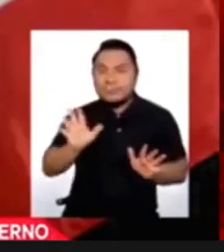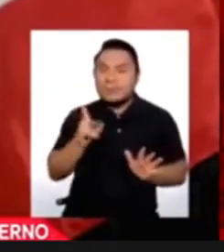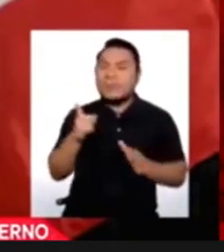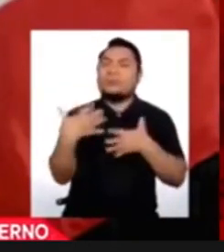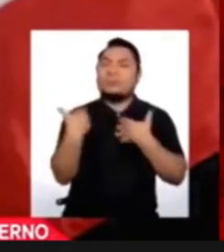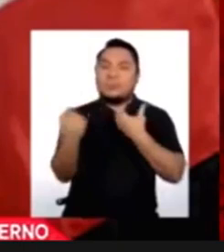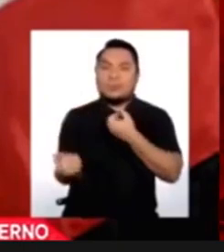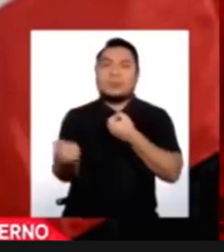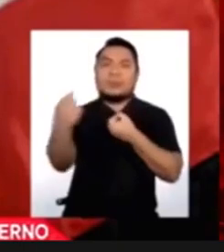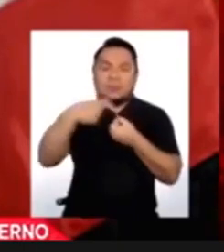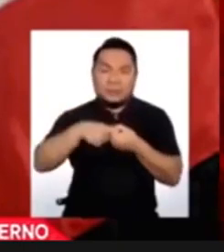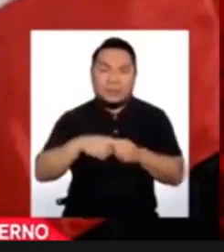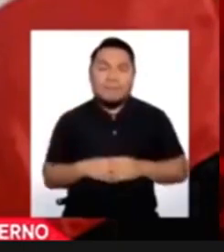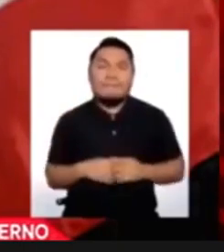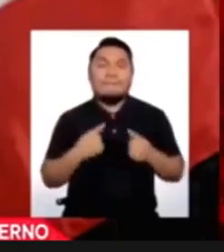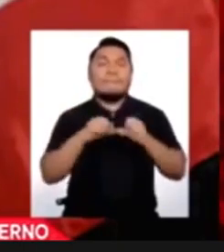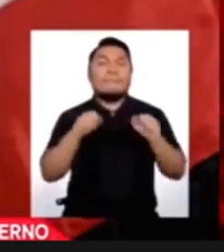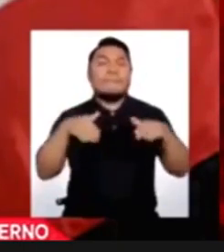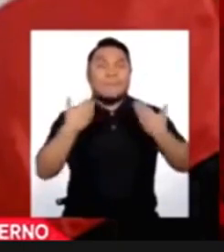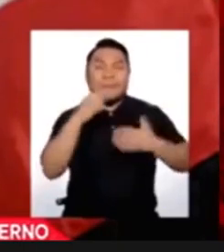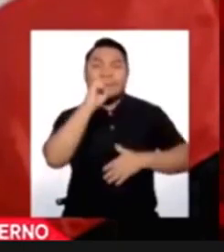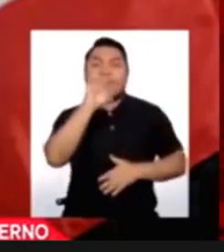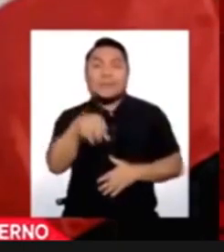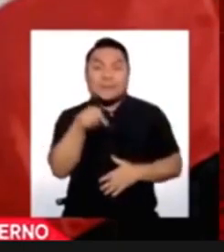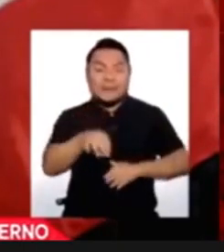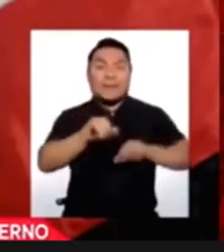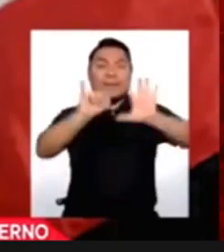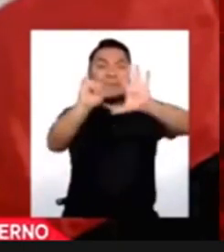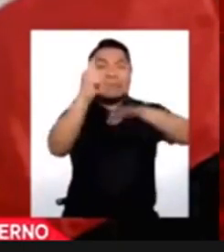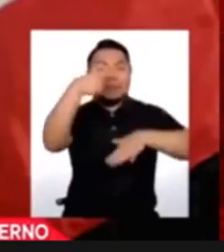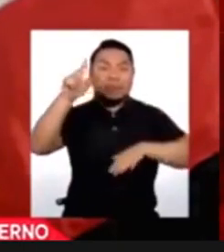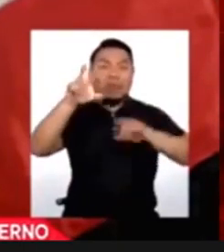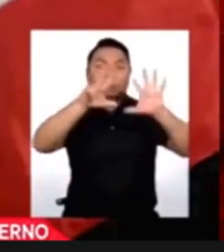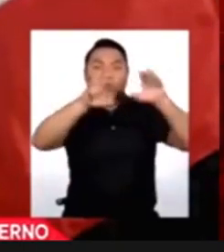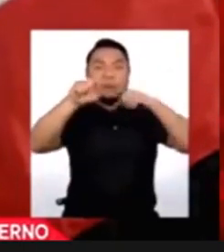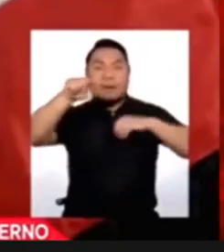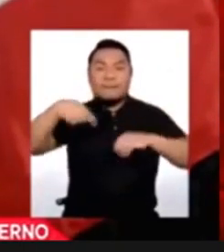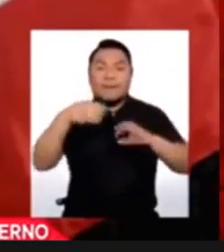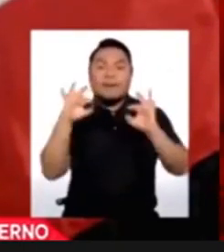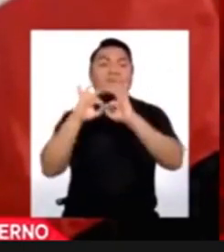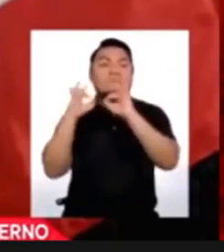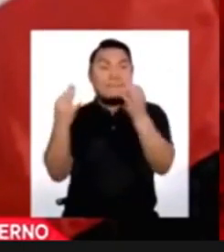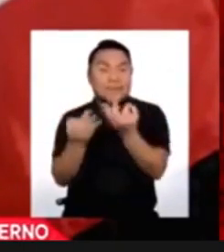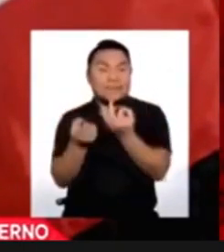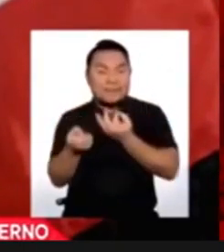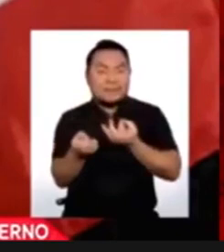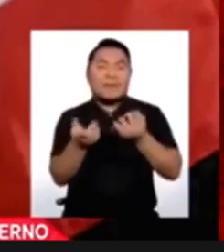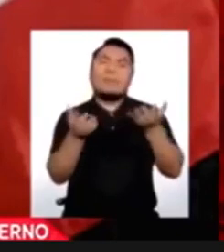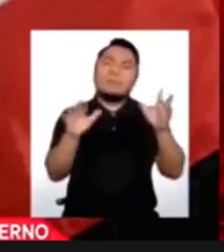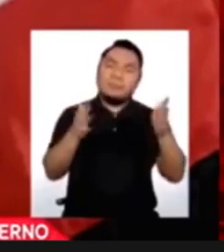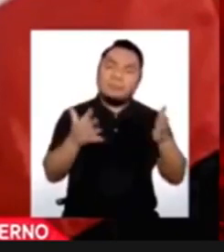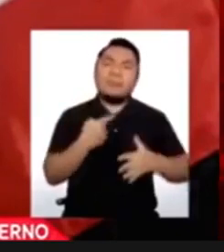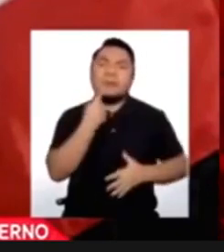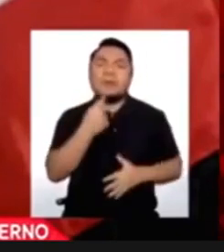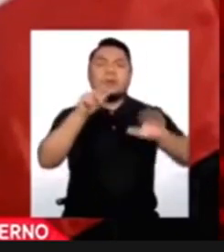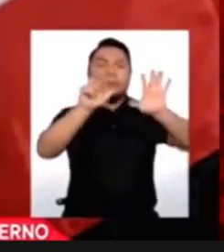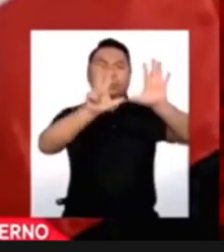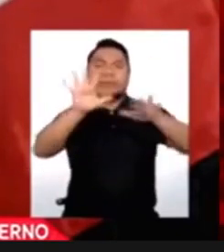la transferencia. Pero sí podemos decir que estos 6.800.000 hogares, por lo menos